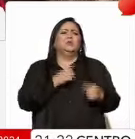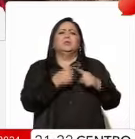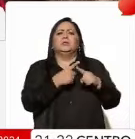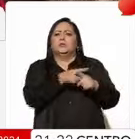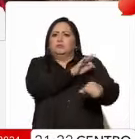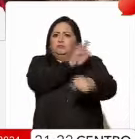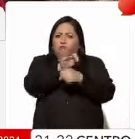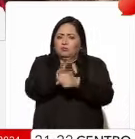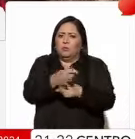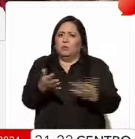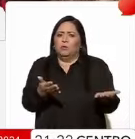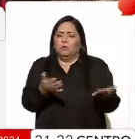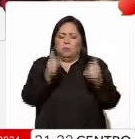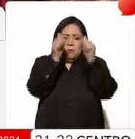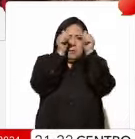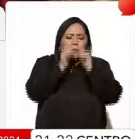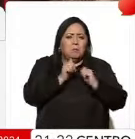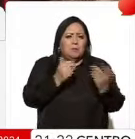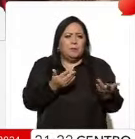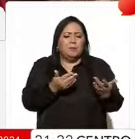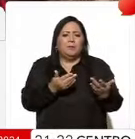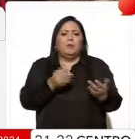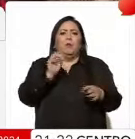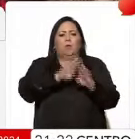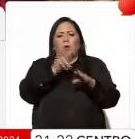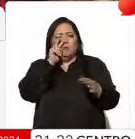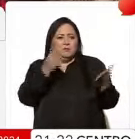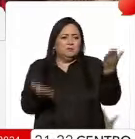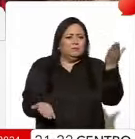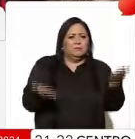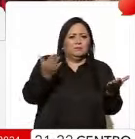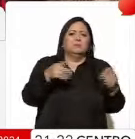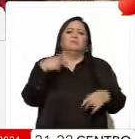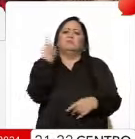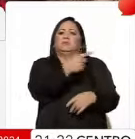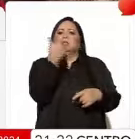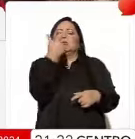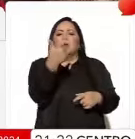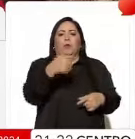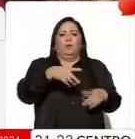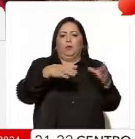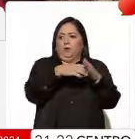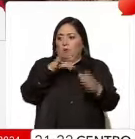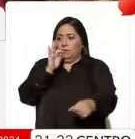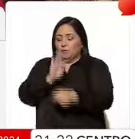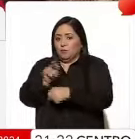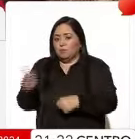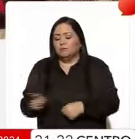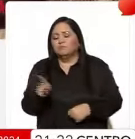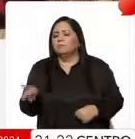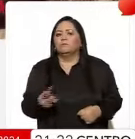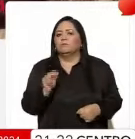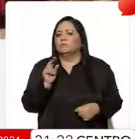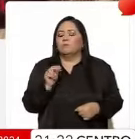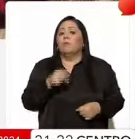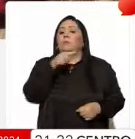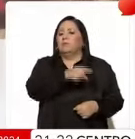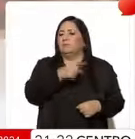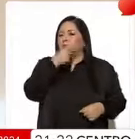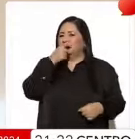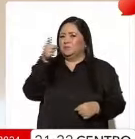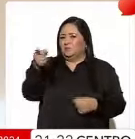quien está. Si bien es ciega, aparentemente la balanza ha estado del lado del poder del dinero. Sí, parte de los datos